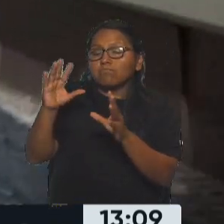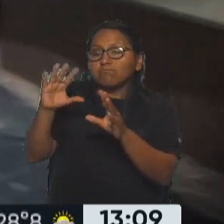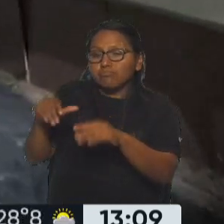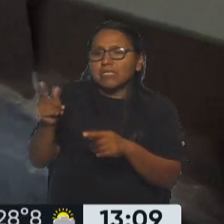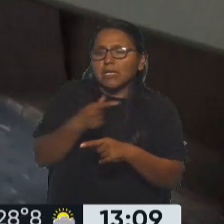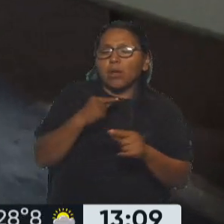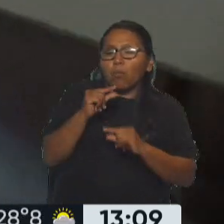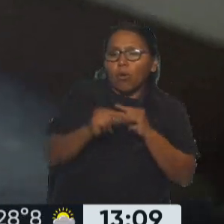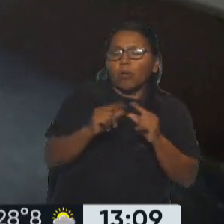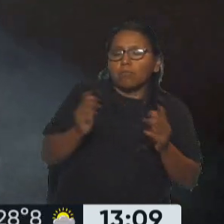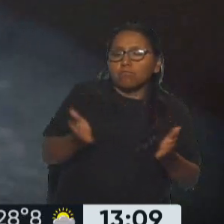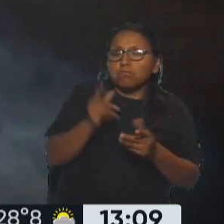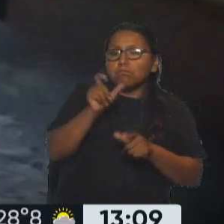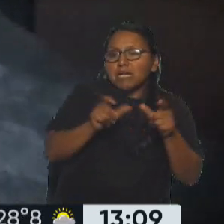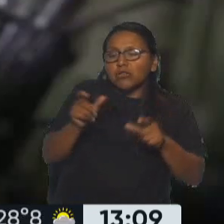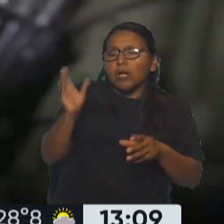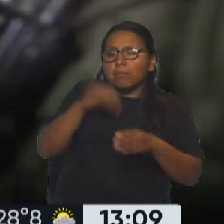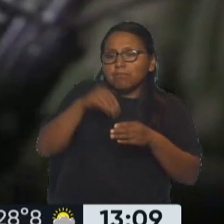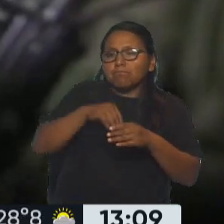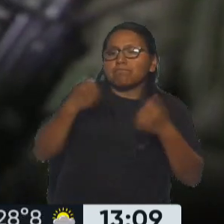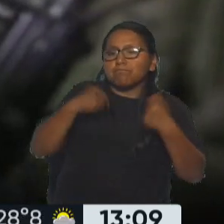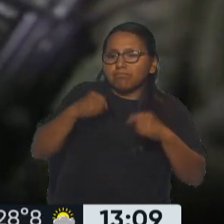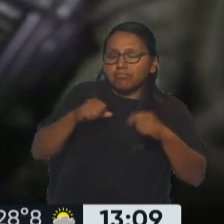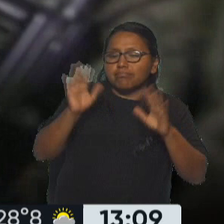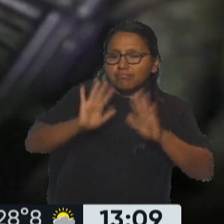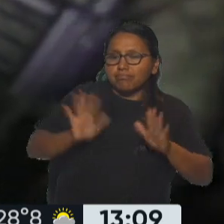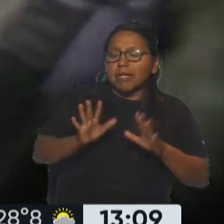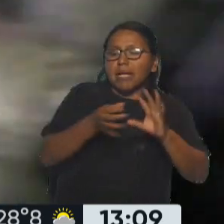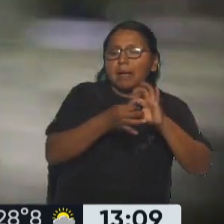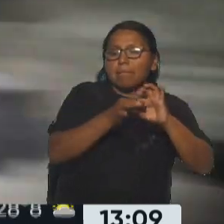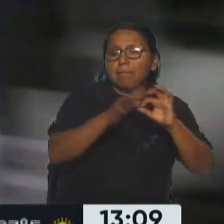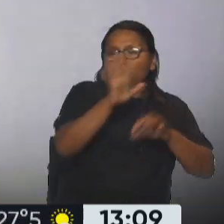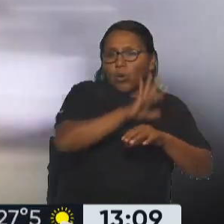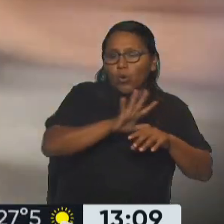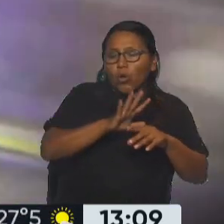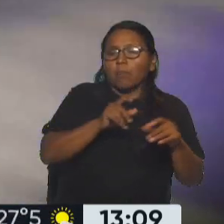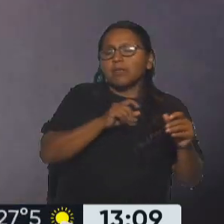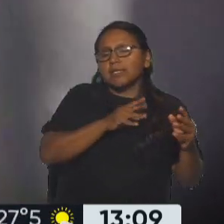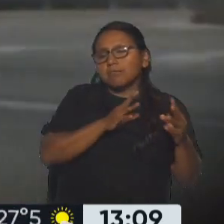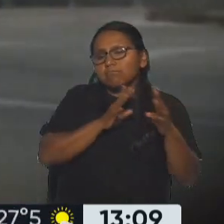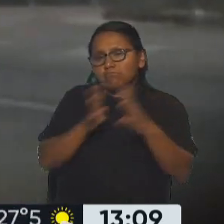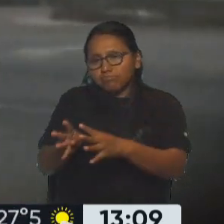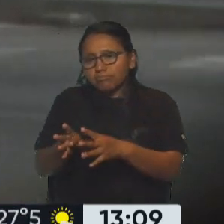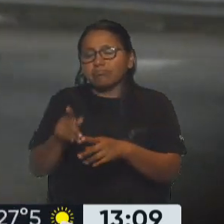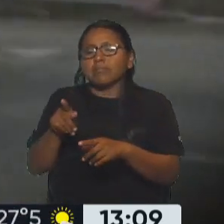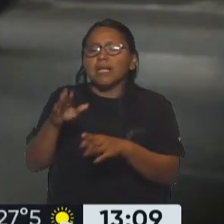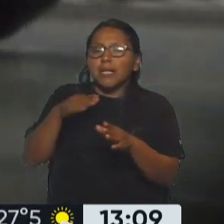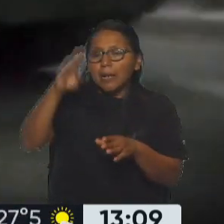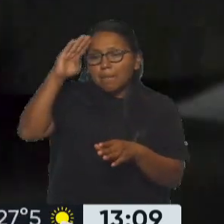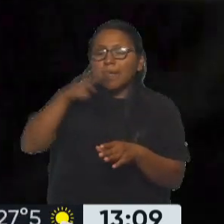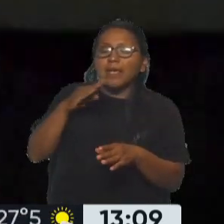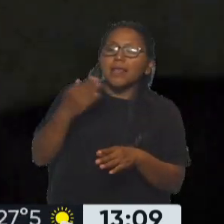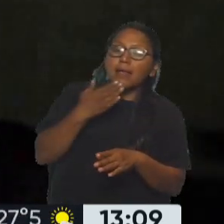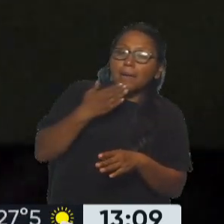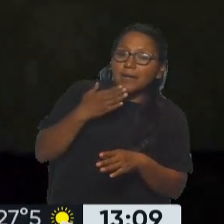fuerzas, incorporando a miles de hombres que se están entrenando en países europeos, y lanzar una gran contraofensiva en abril o mayo, cuando se